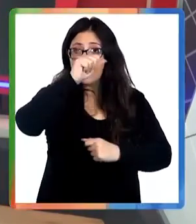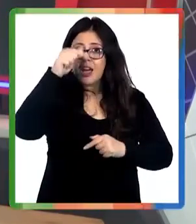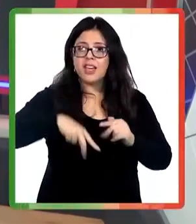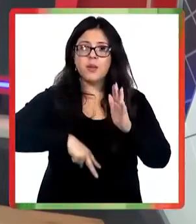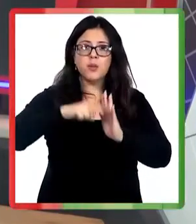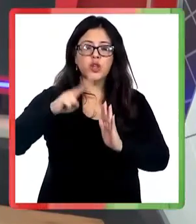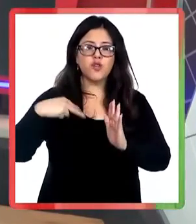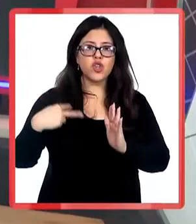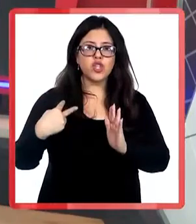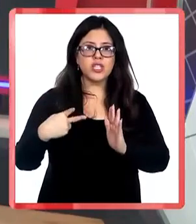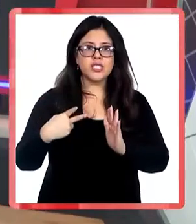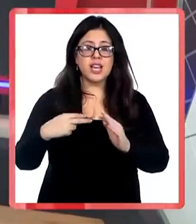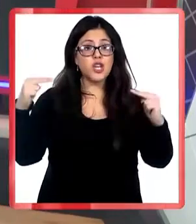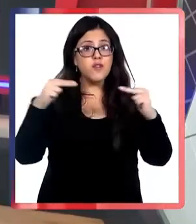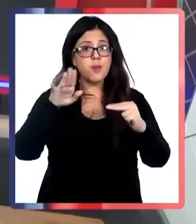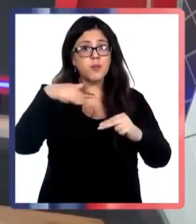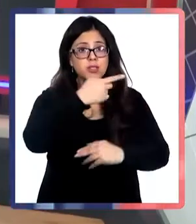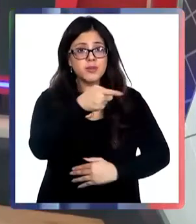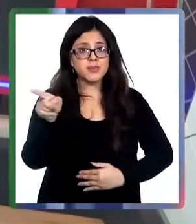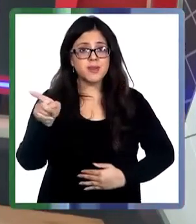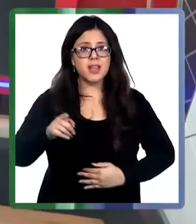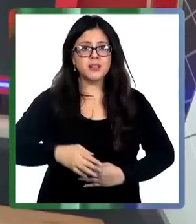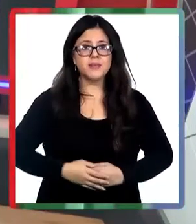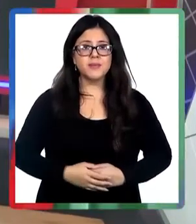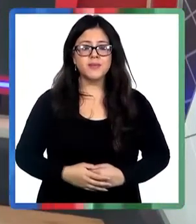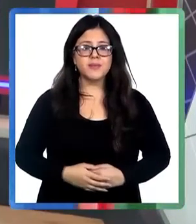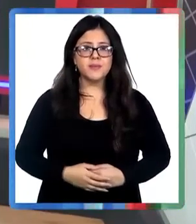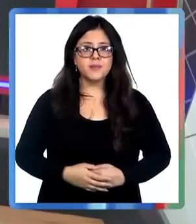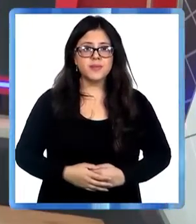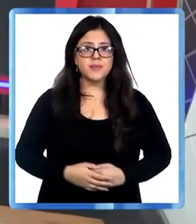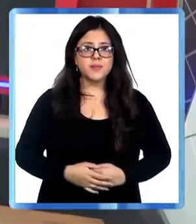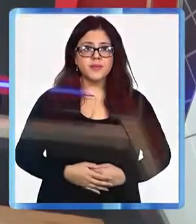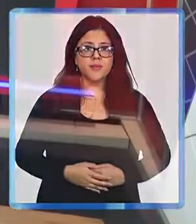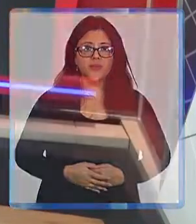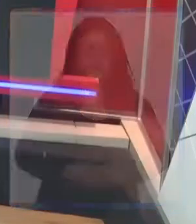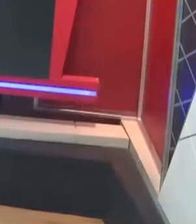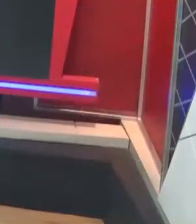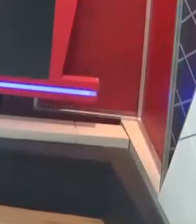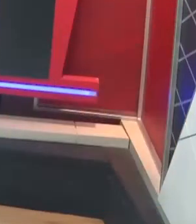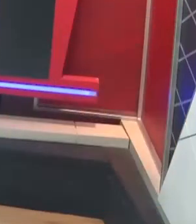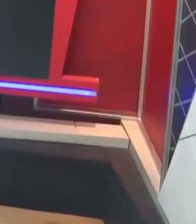del domingo de Portavoz Noticias. Nos vemos la próxima semana.